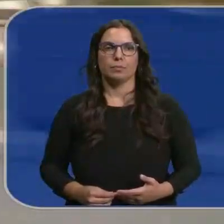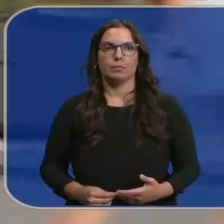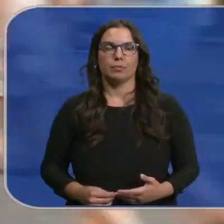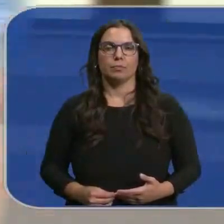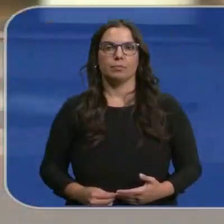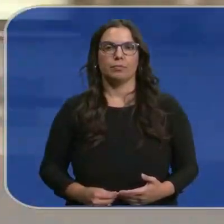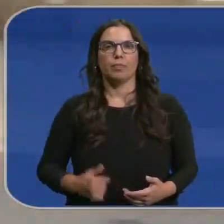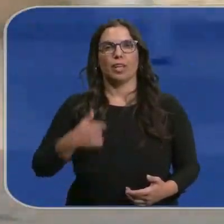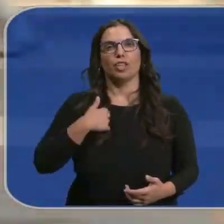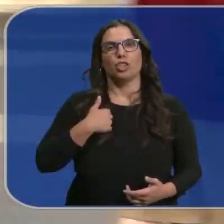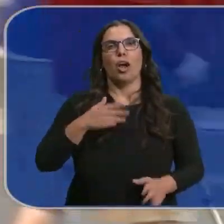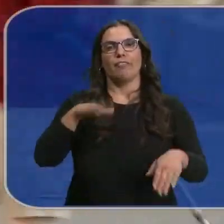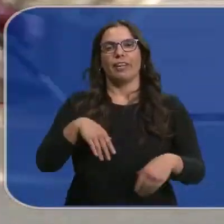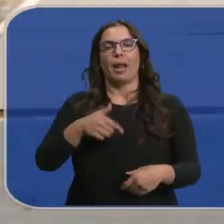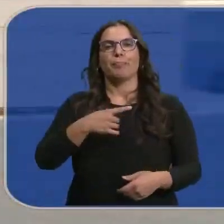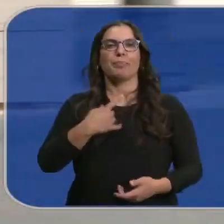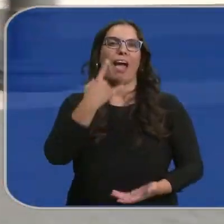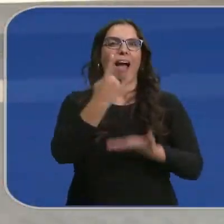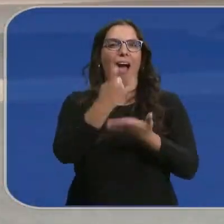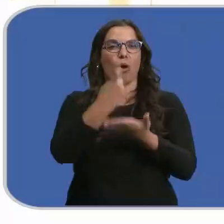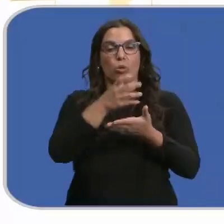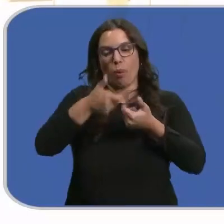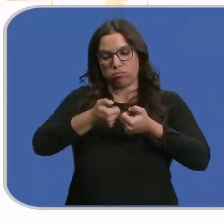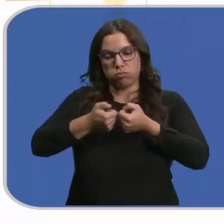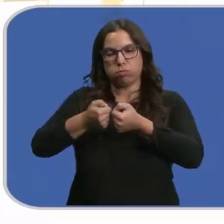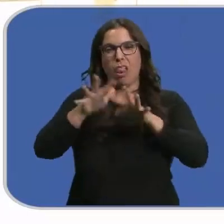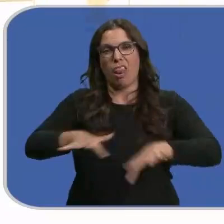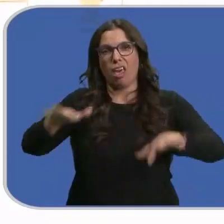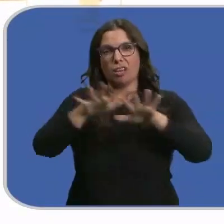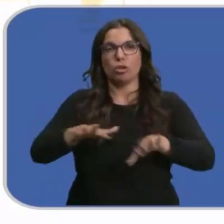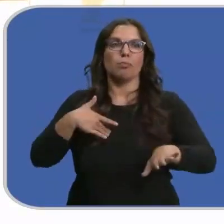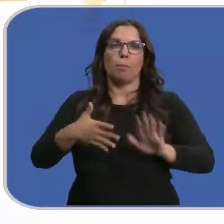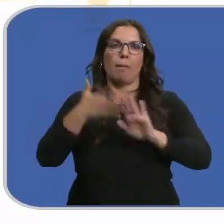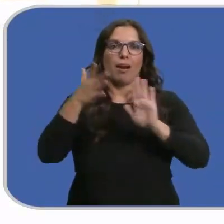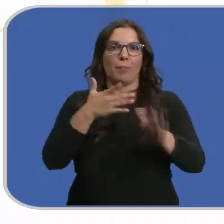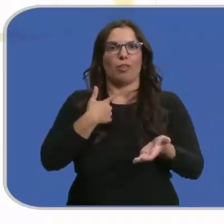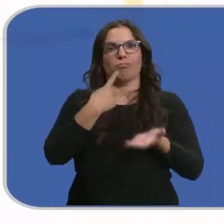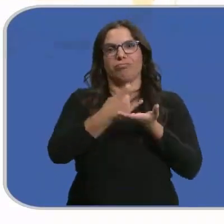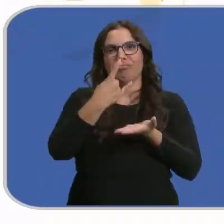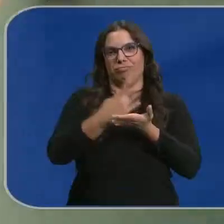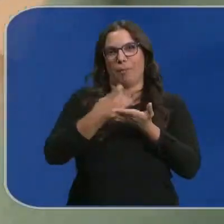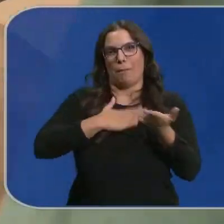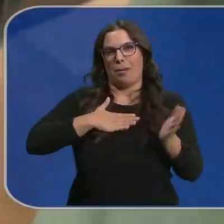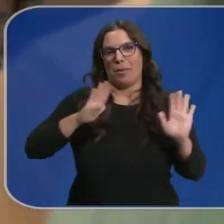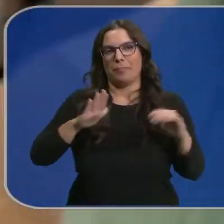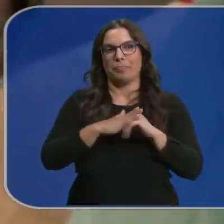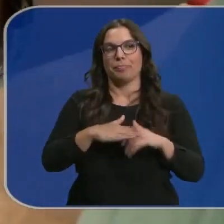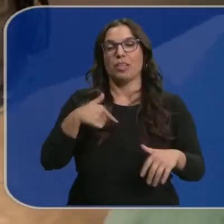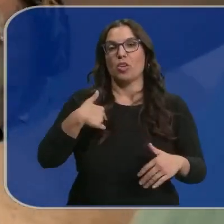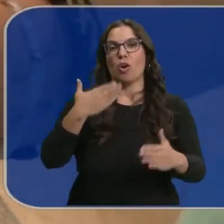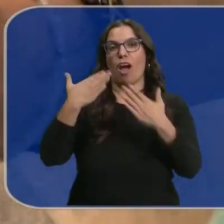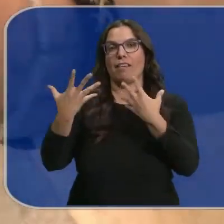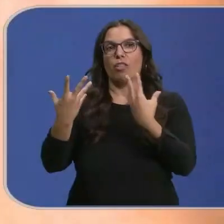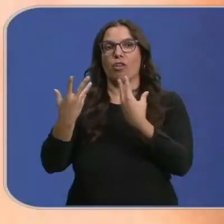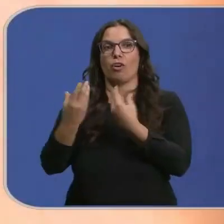Yo soy más de audios porque como que escribir soy más lenta y entonces los audios son más rápidos para mí. Estaba hablando con